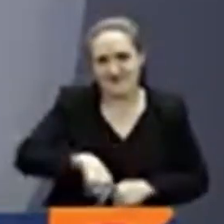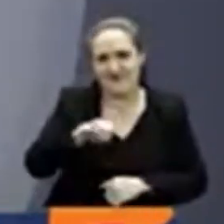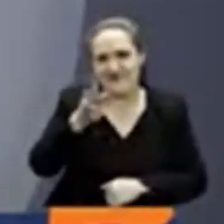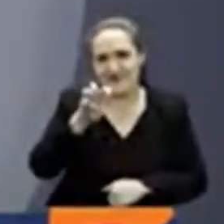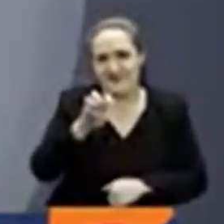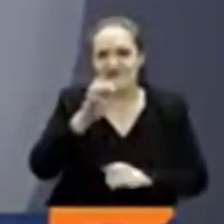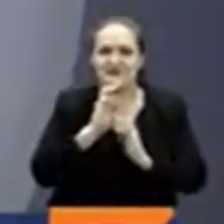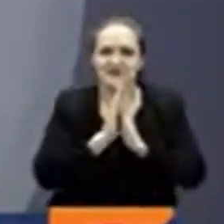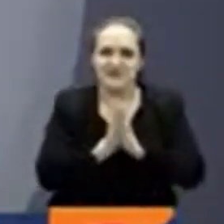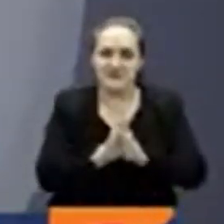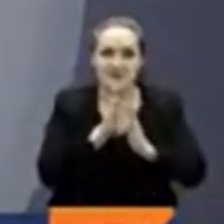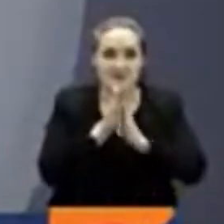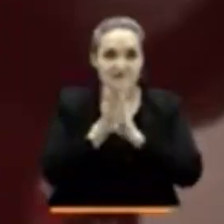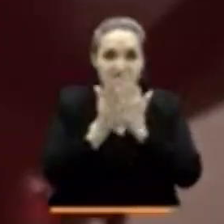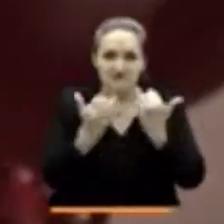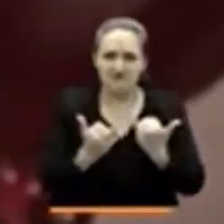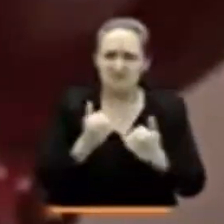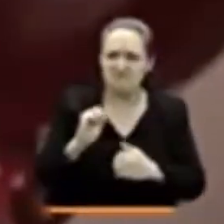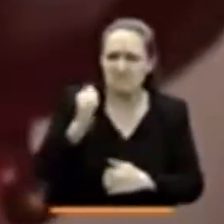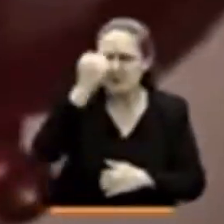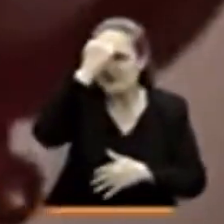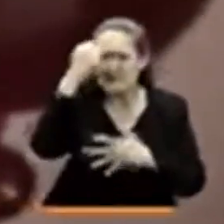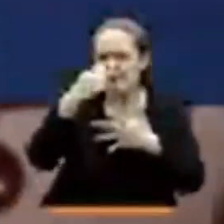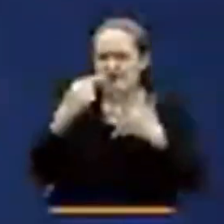con los titulares del día.